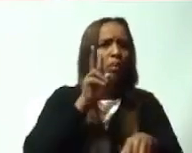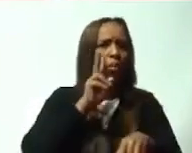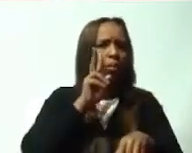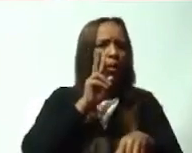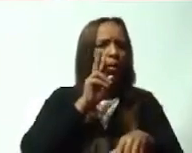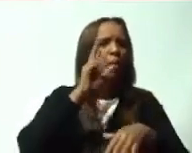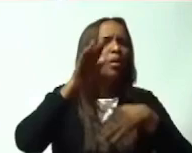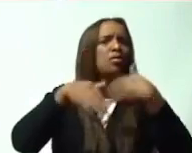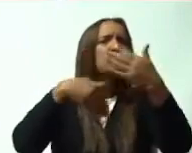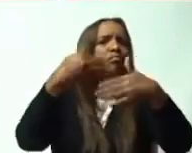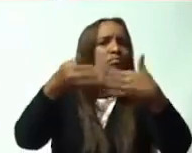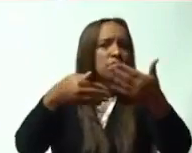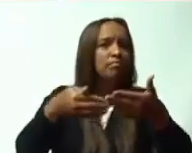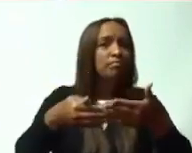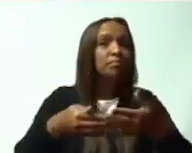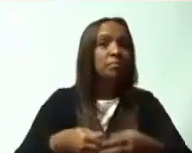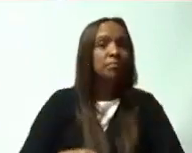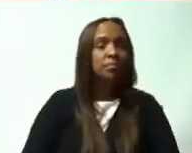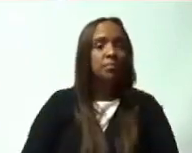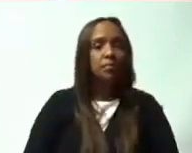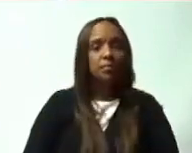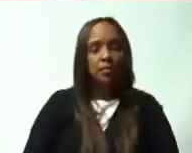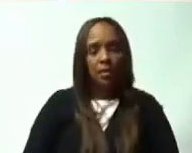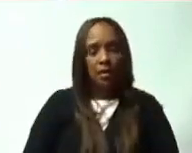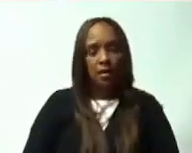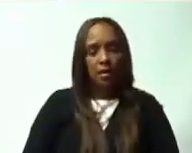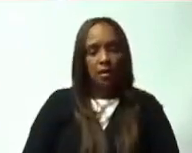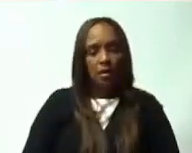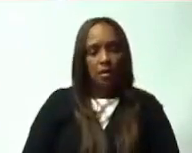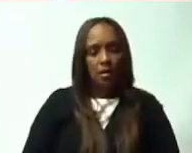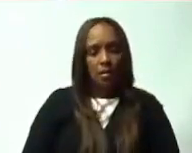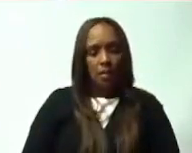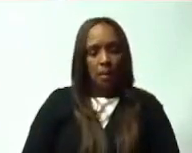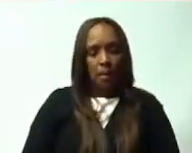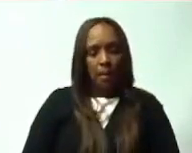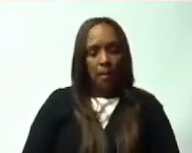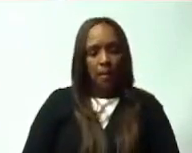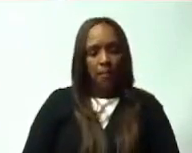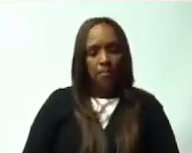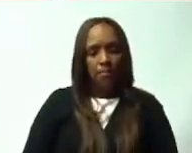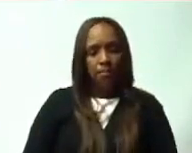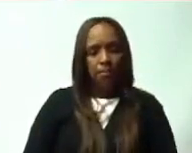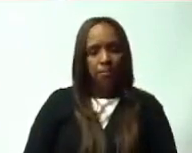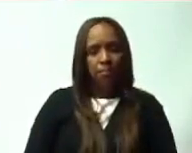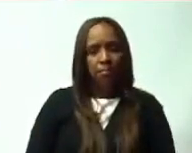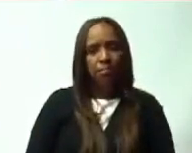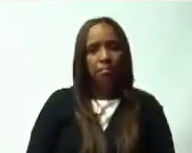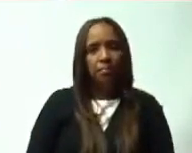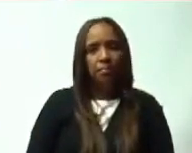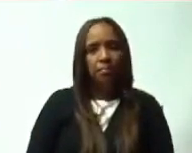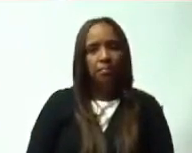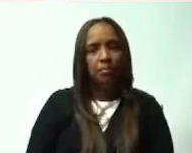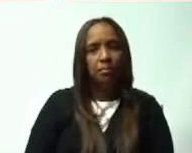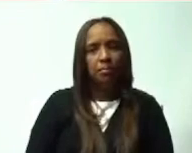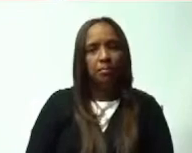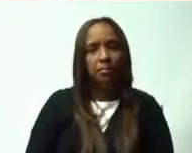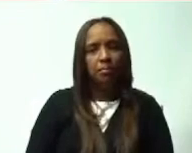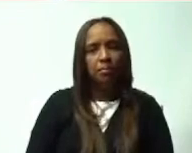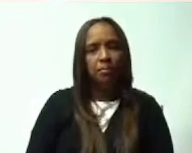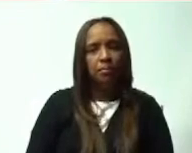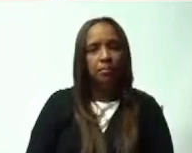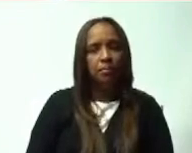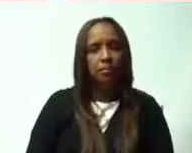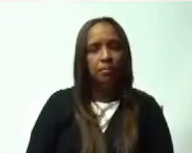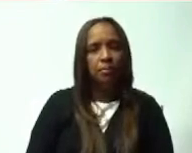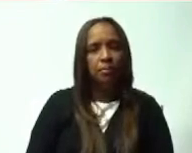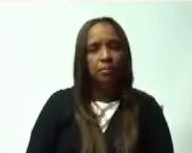cuando tenga que hacerlo, lo vamos a hacer. Le vamos, repito, a hablar al país